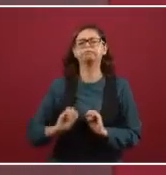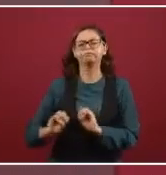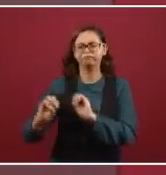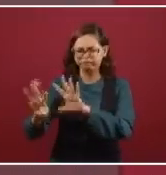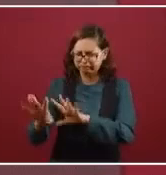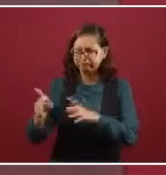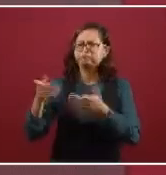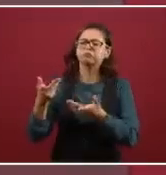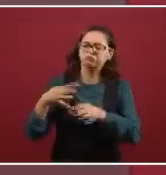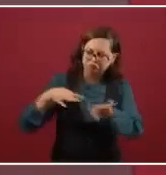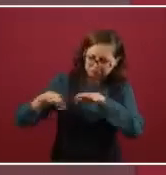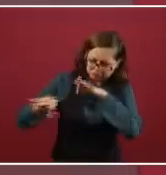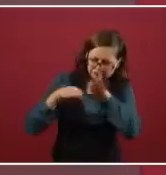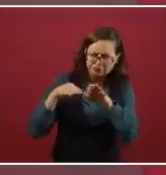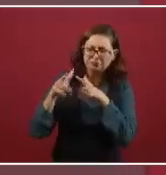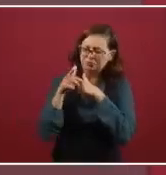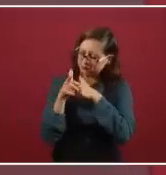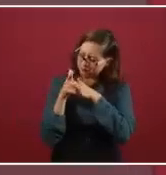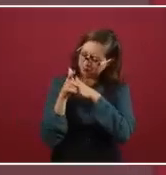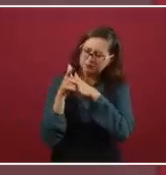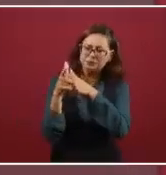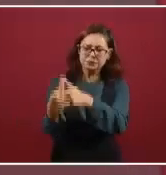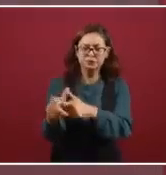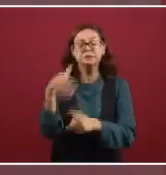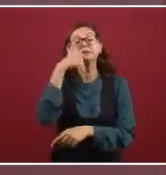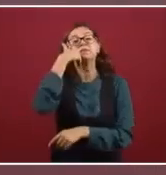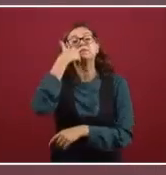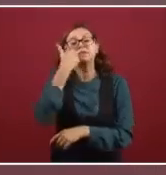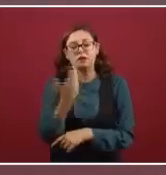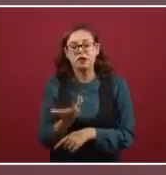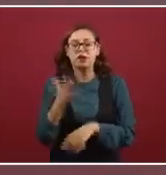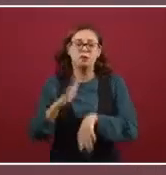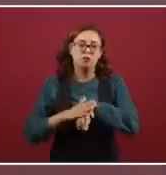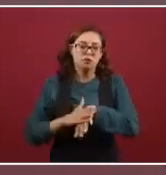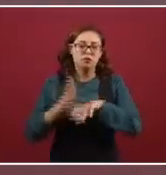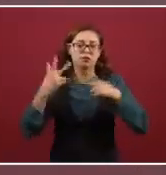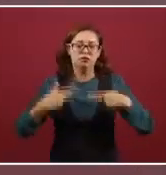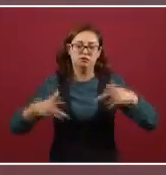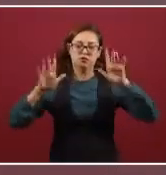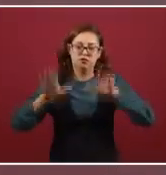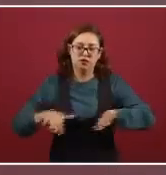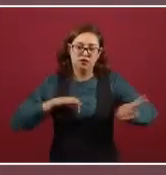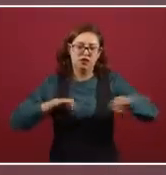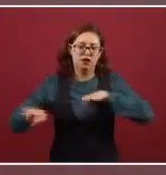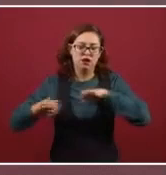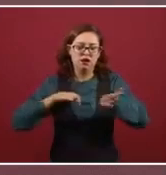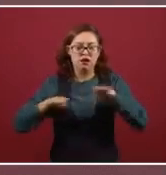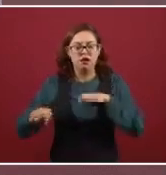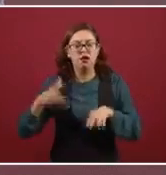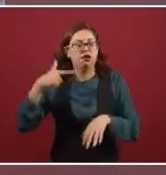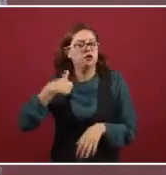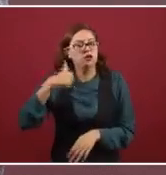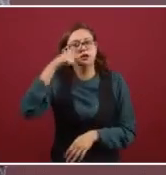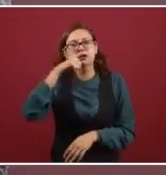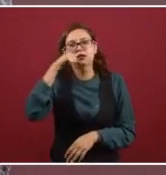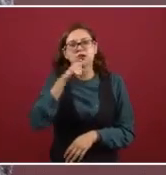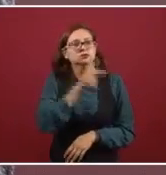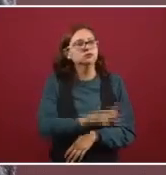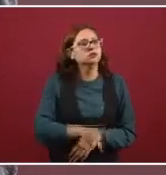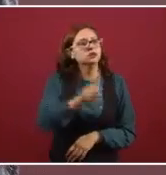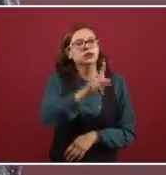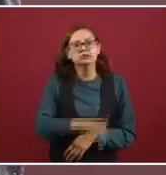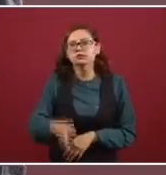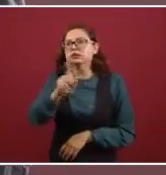produciendo, queremos que haya empleos, que haya trabajo. Yo voy a los pueblos,